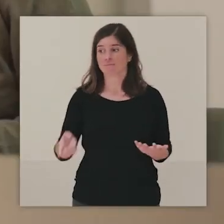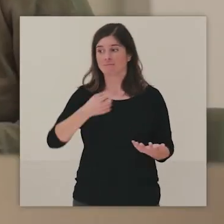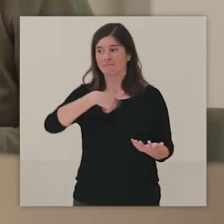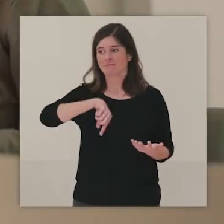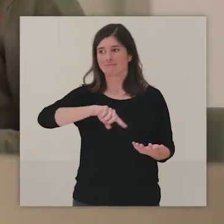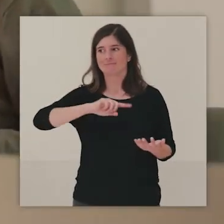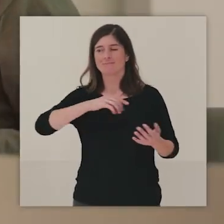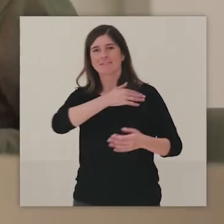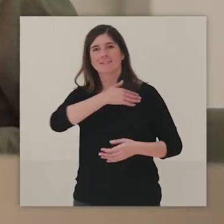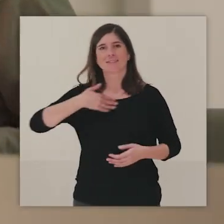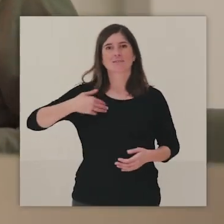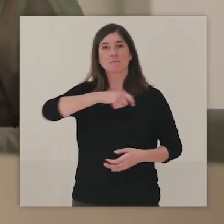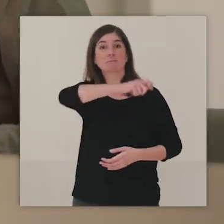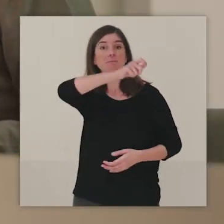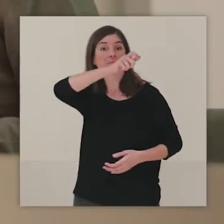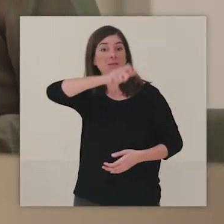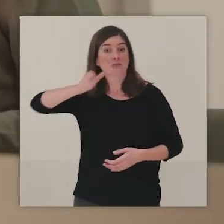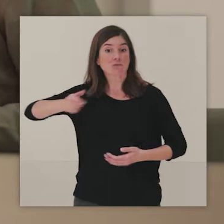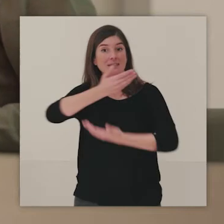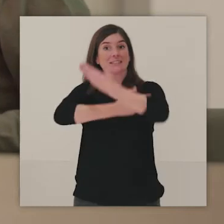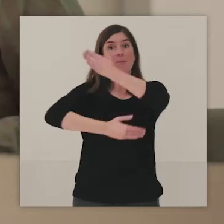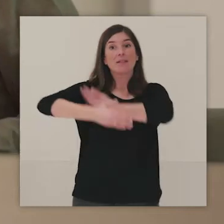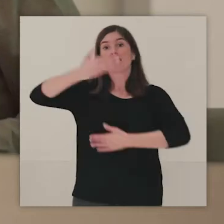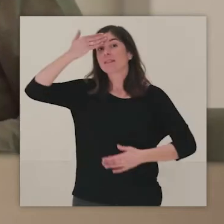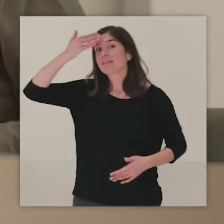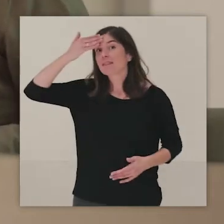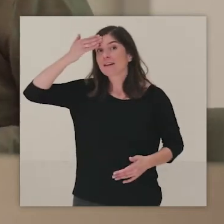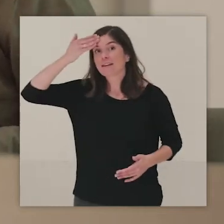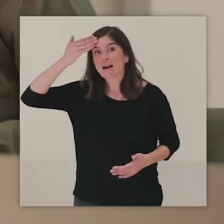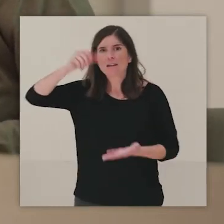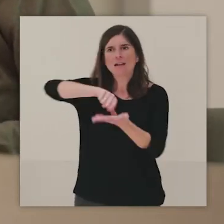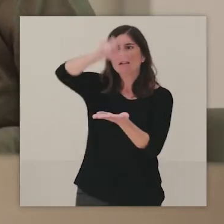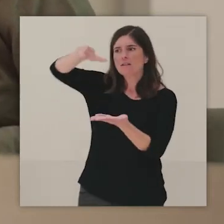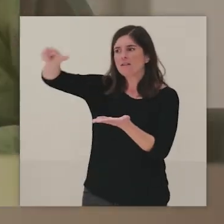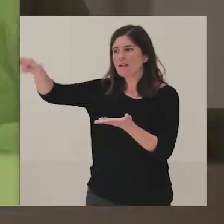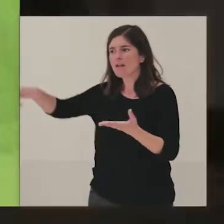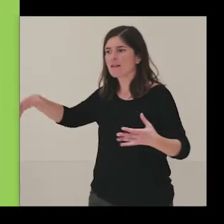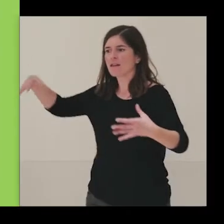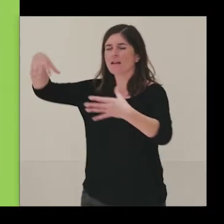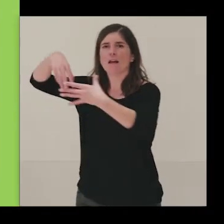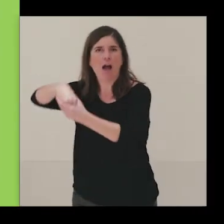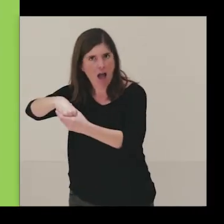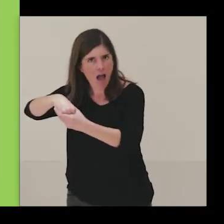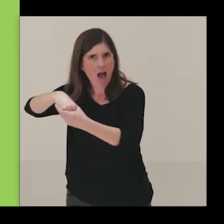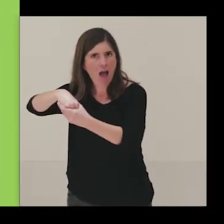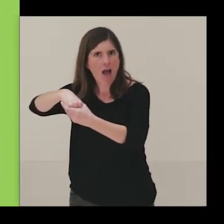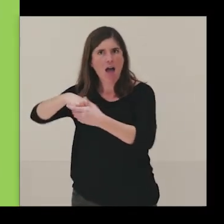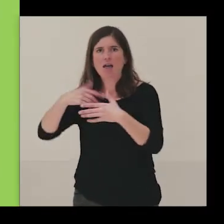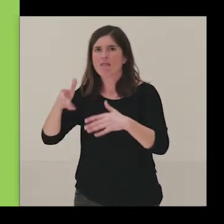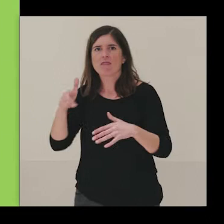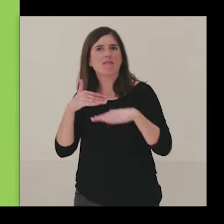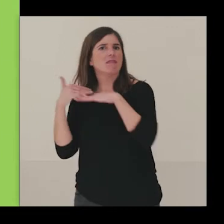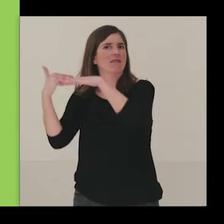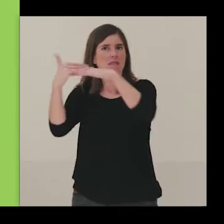que una persona con discapacidad intelectual forme parte de la ciudadanía, es decir, de que sean ciudadanos de pleno derecho.